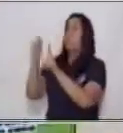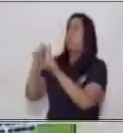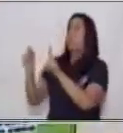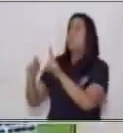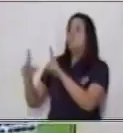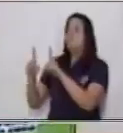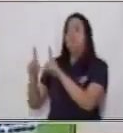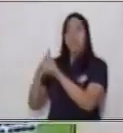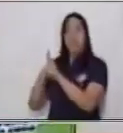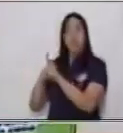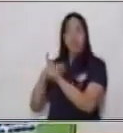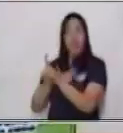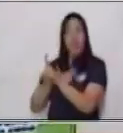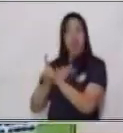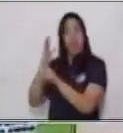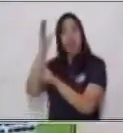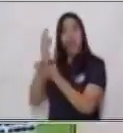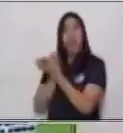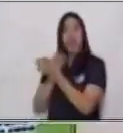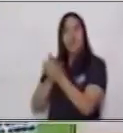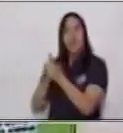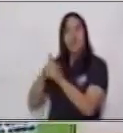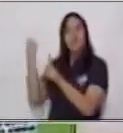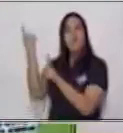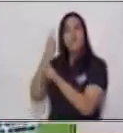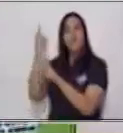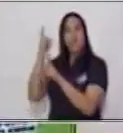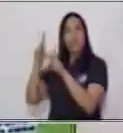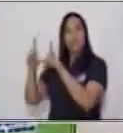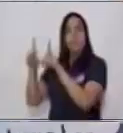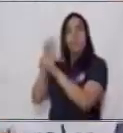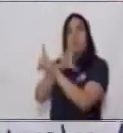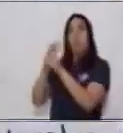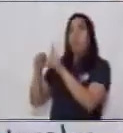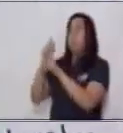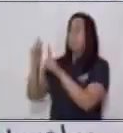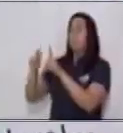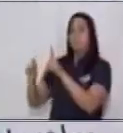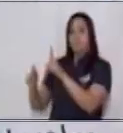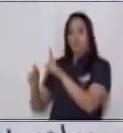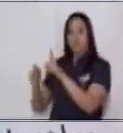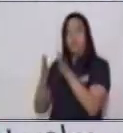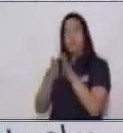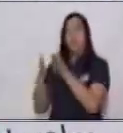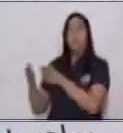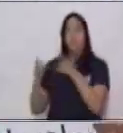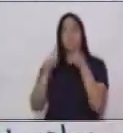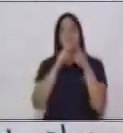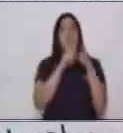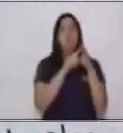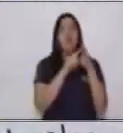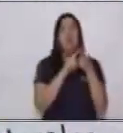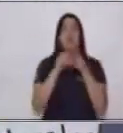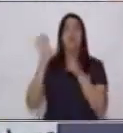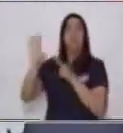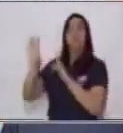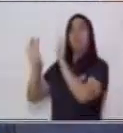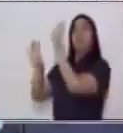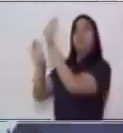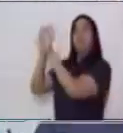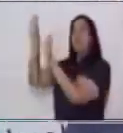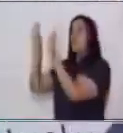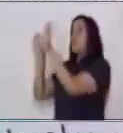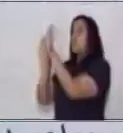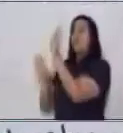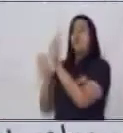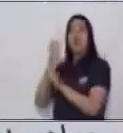nosotros consideramos relevante acerca de lo que leímos. También podemos realizar esquemas. Es una gráfica del texto. ¿Y